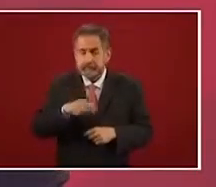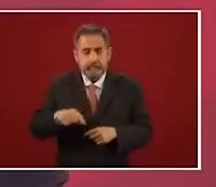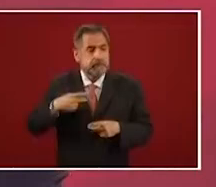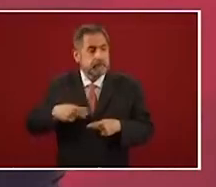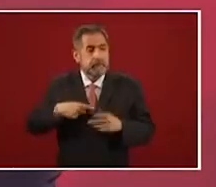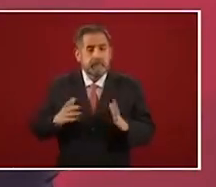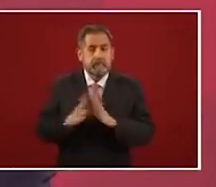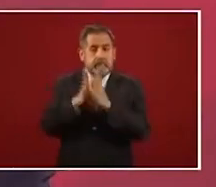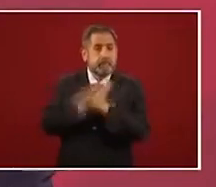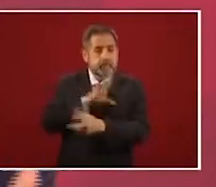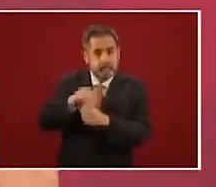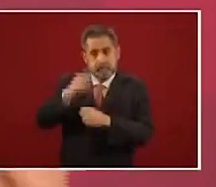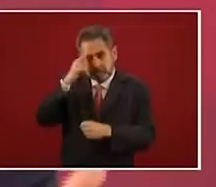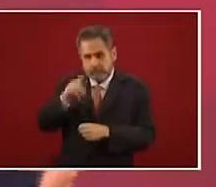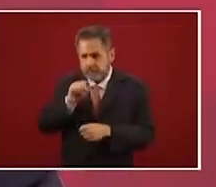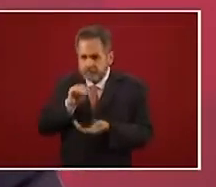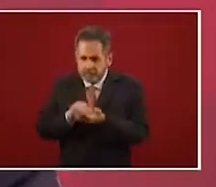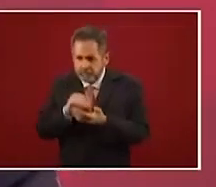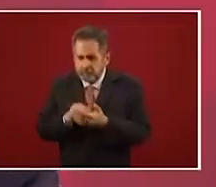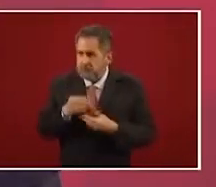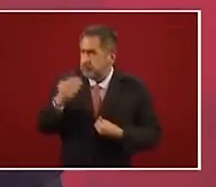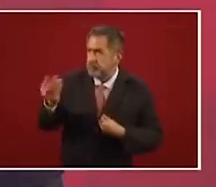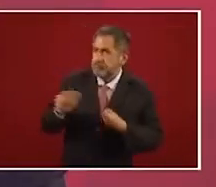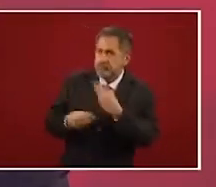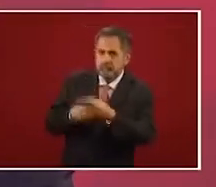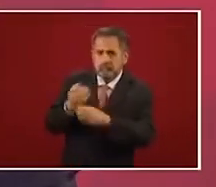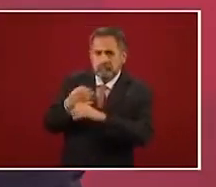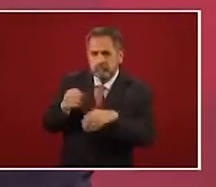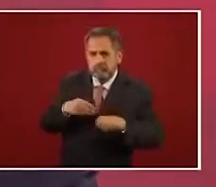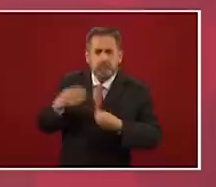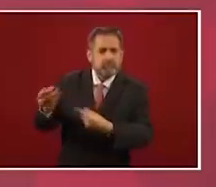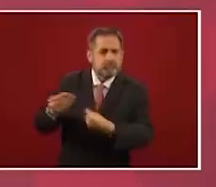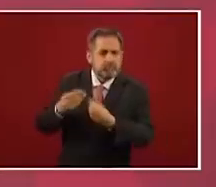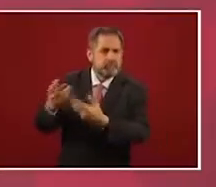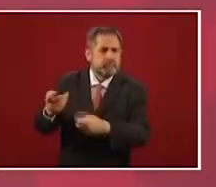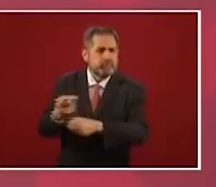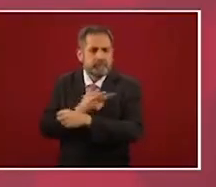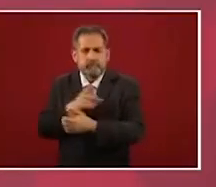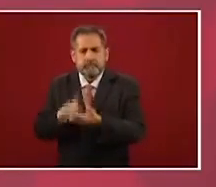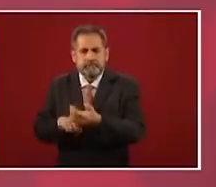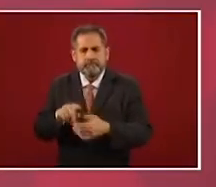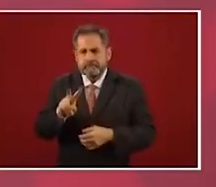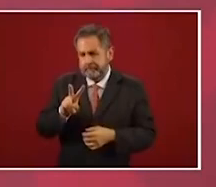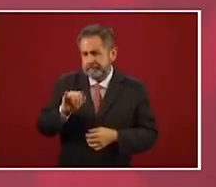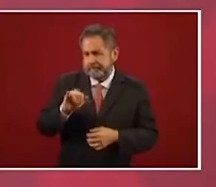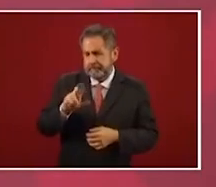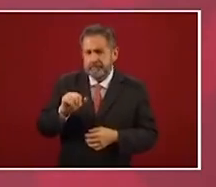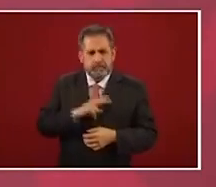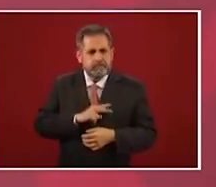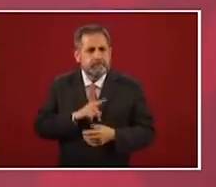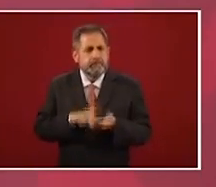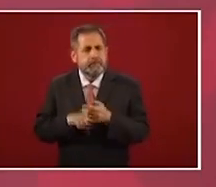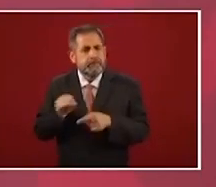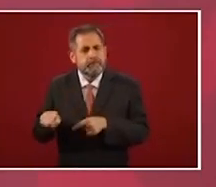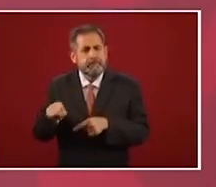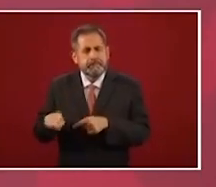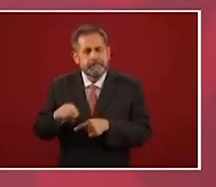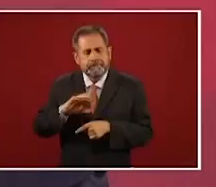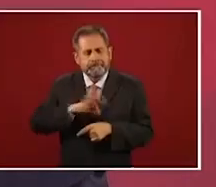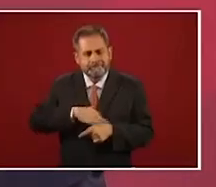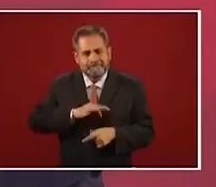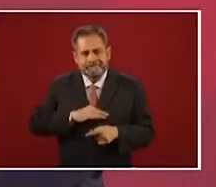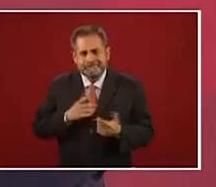los países, incluido México, está aportando información sobre cómo se comporta este virus, pero hasta los indicios de este